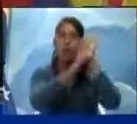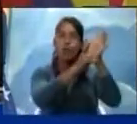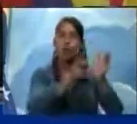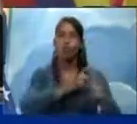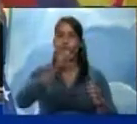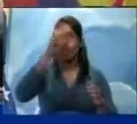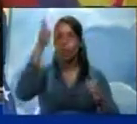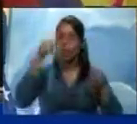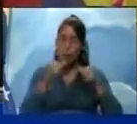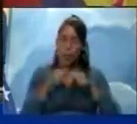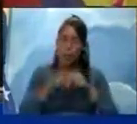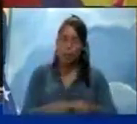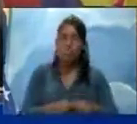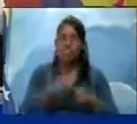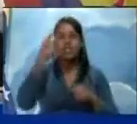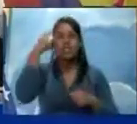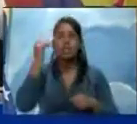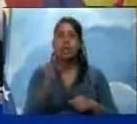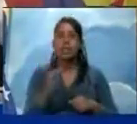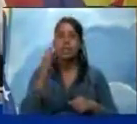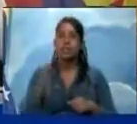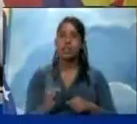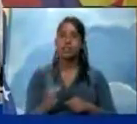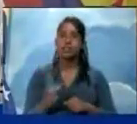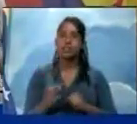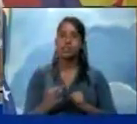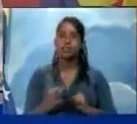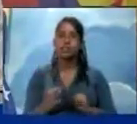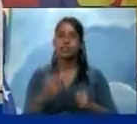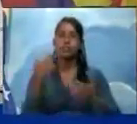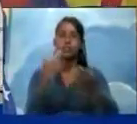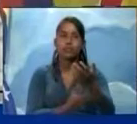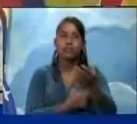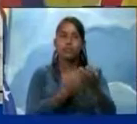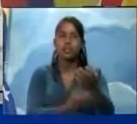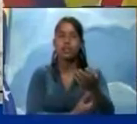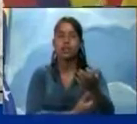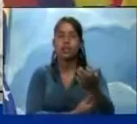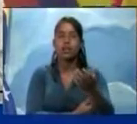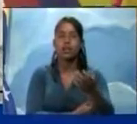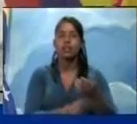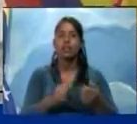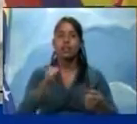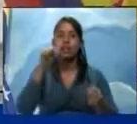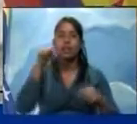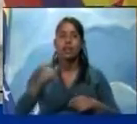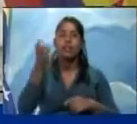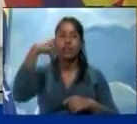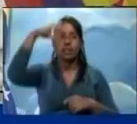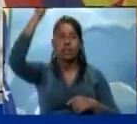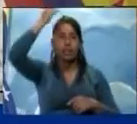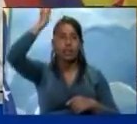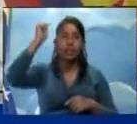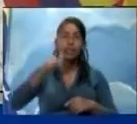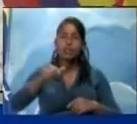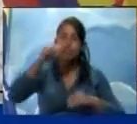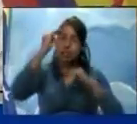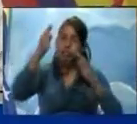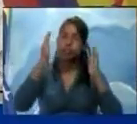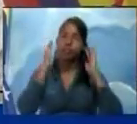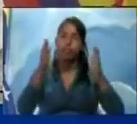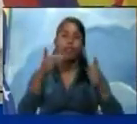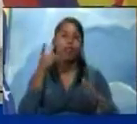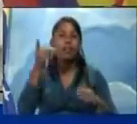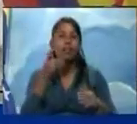Dios permanece para siempre. Amén. Hermano, este rey sí tomó en cuenta a Daniel. Se